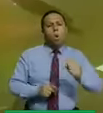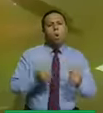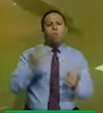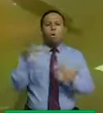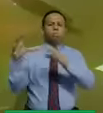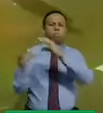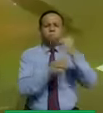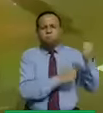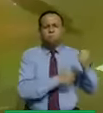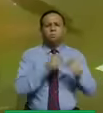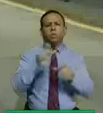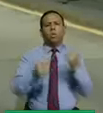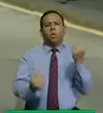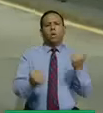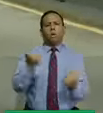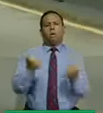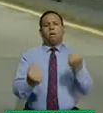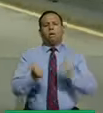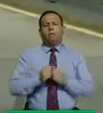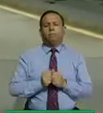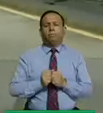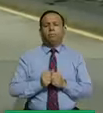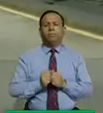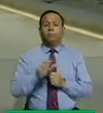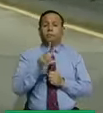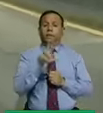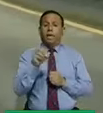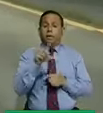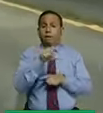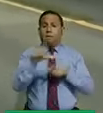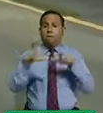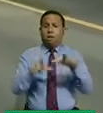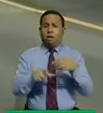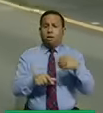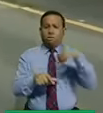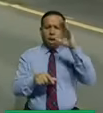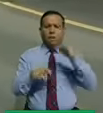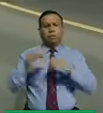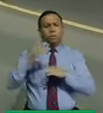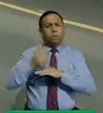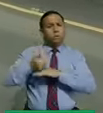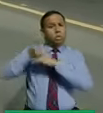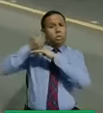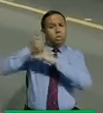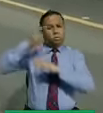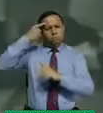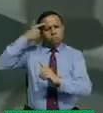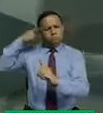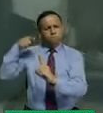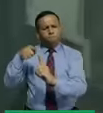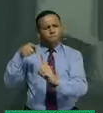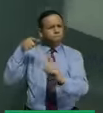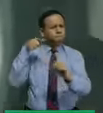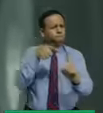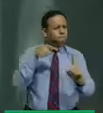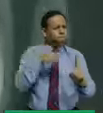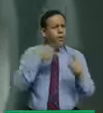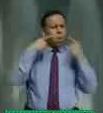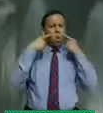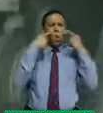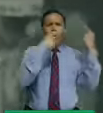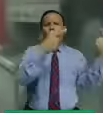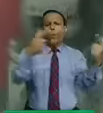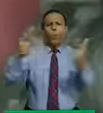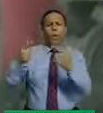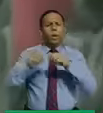transportistas. Son 30 lugares que priorizan las autoridades para ejecutar operativos a escala